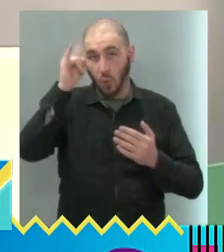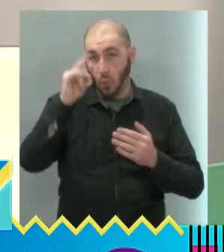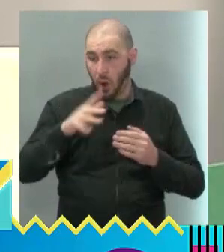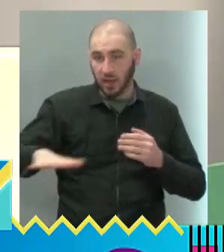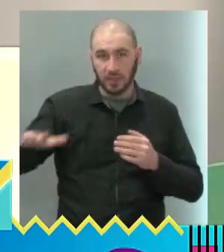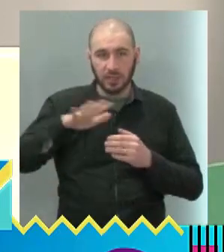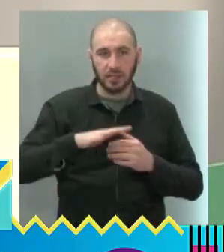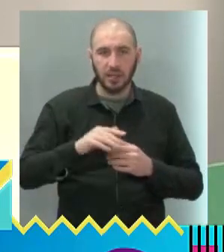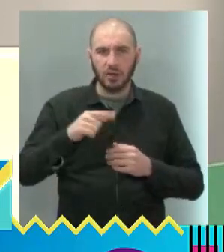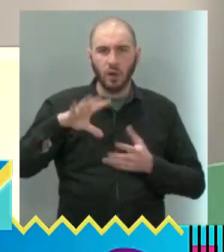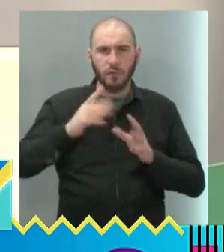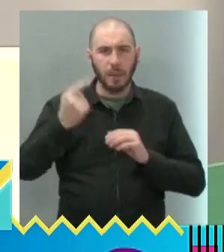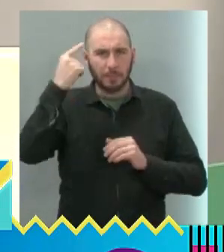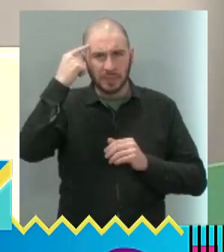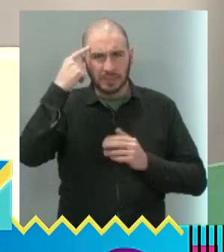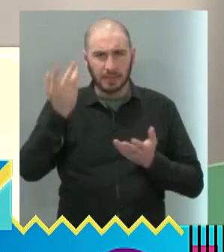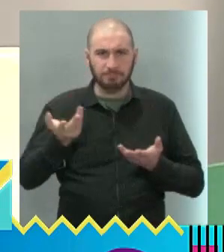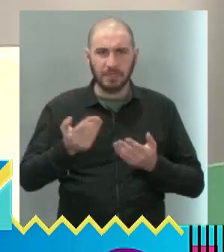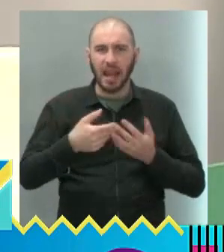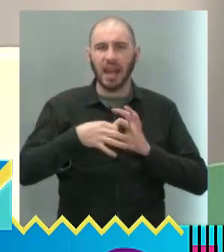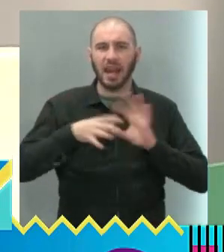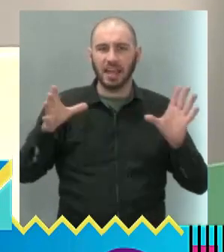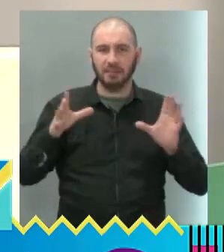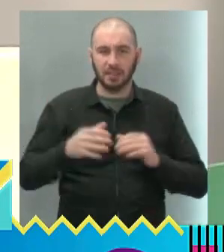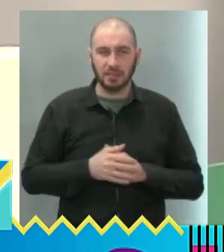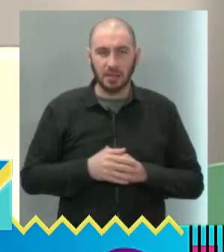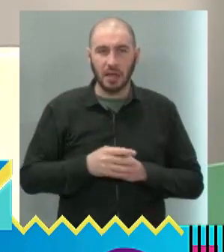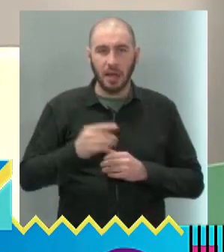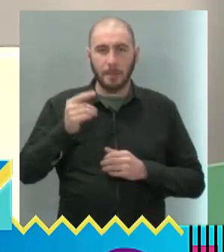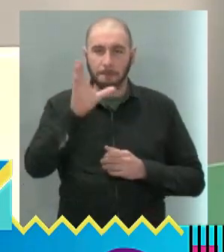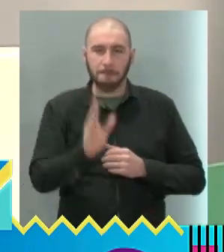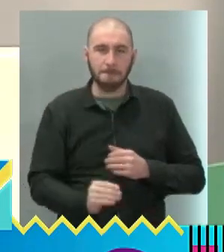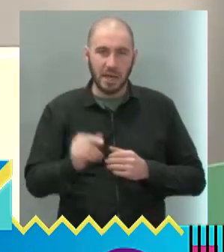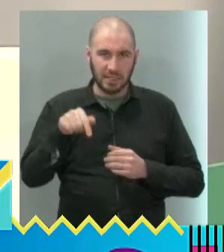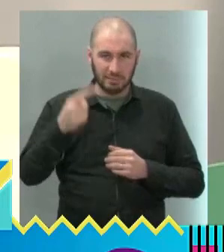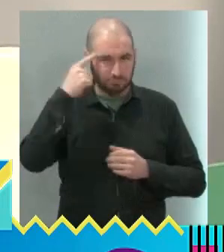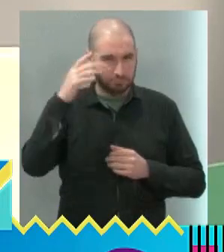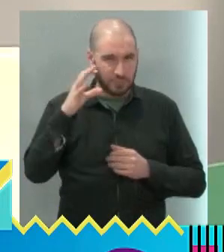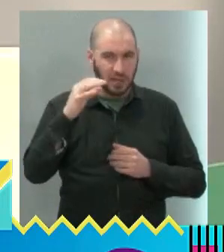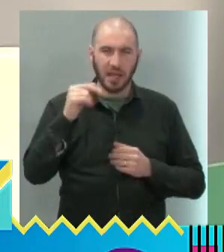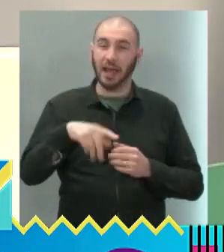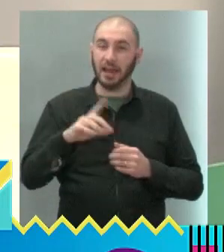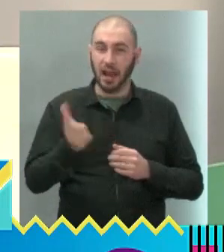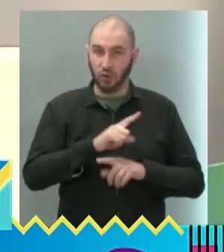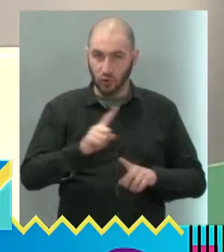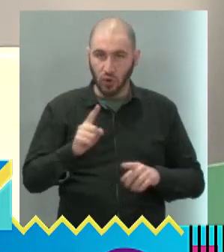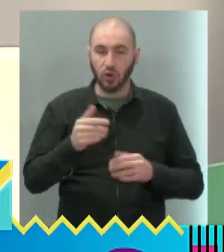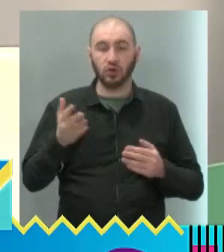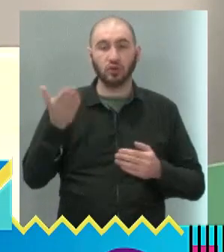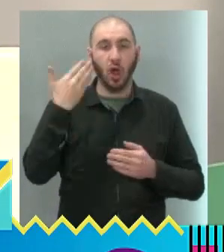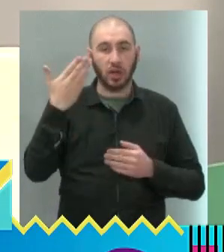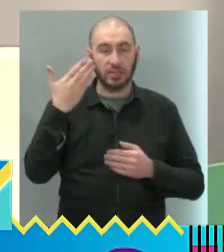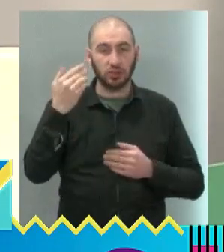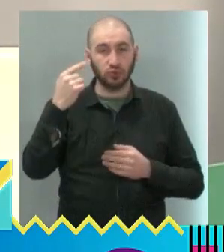mismo, que tienen un pensamiento mucho más liberal en un pensamiento republicano. Luego, no es extraño que cuando el Congreso